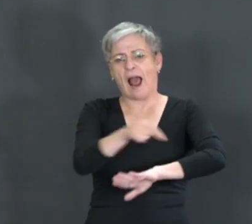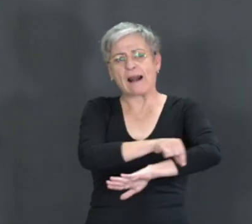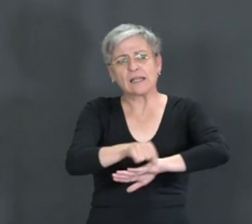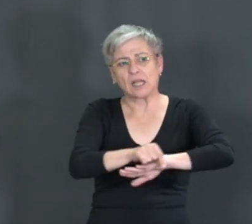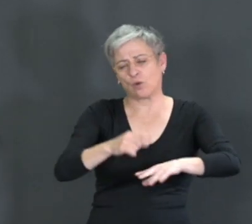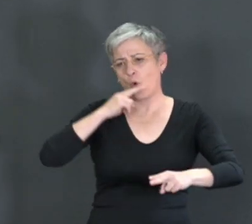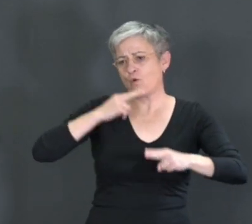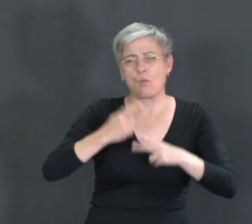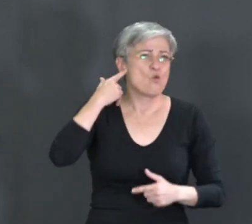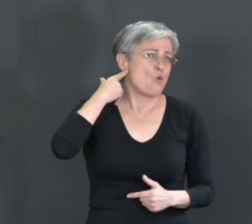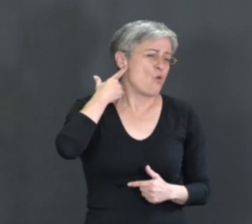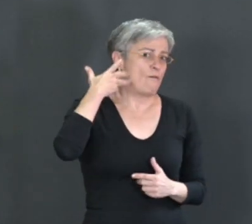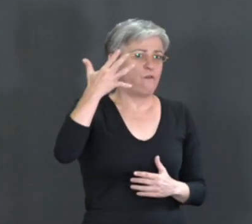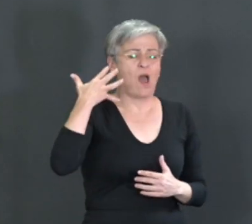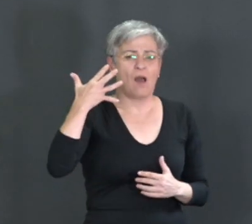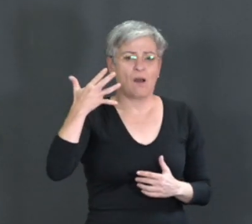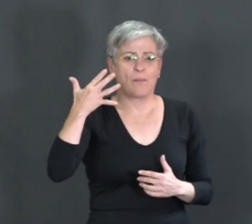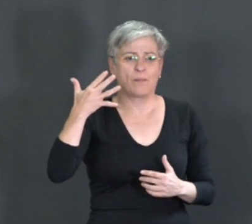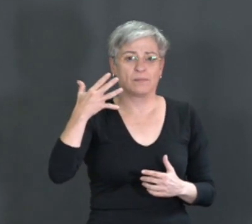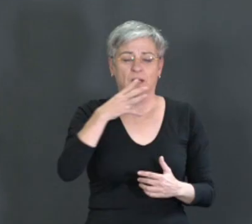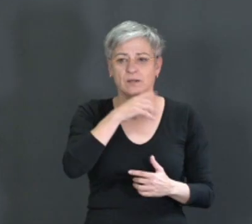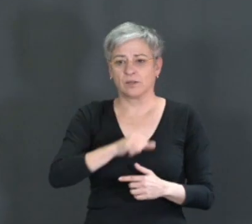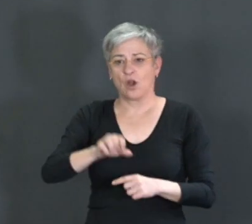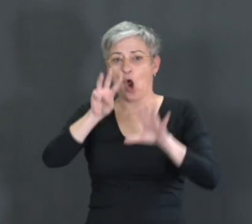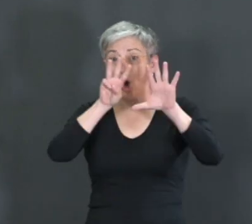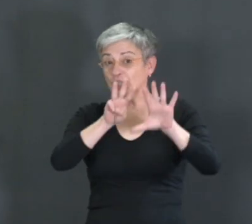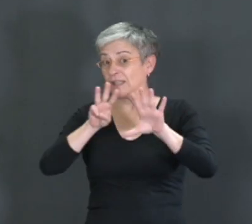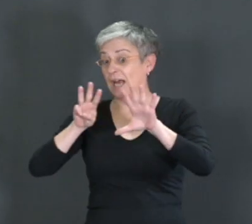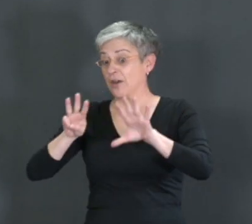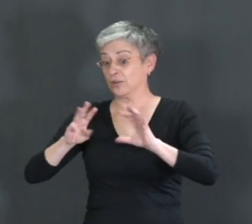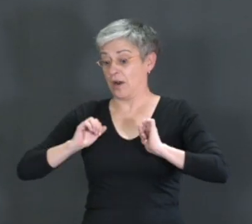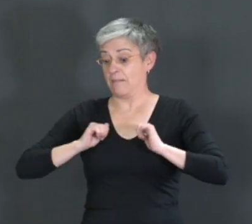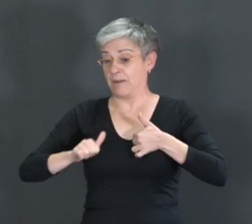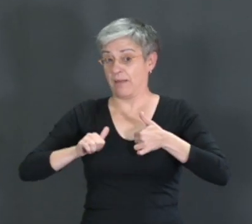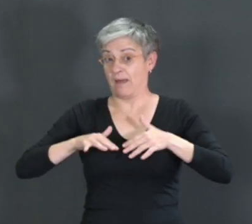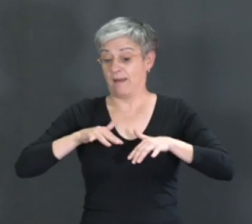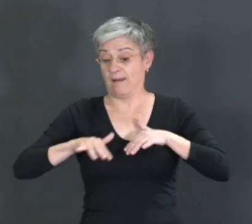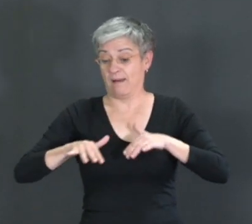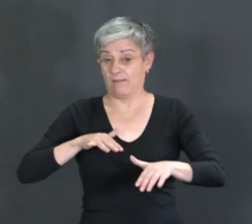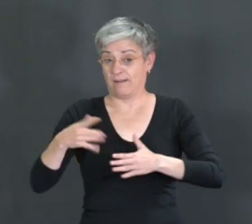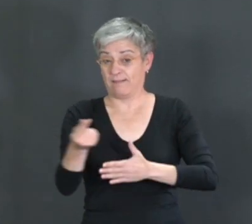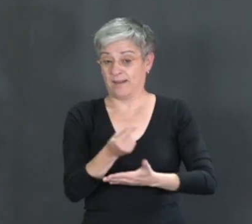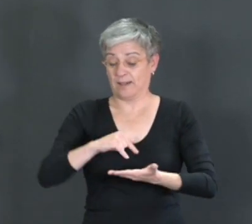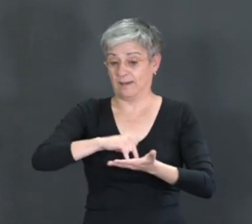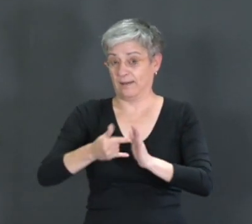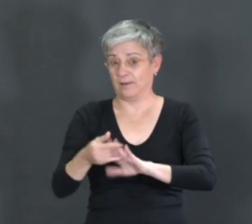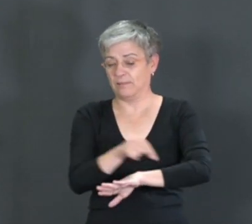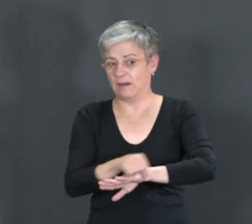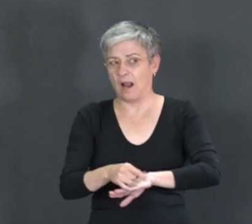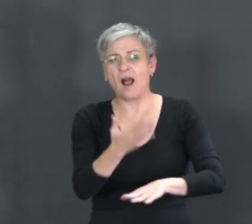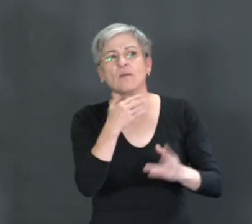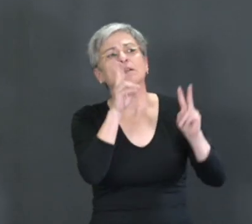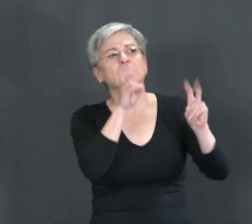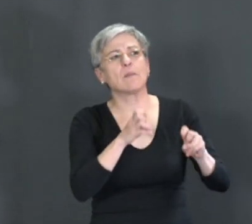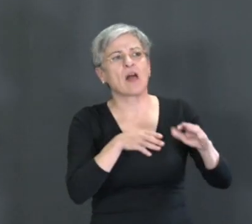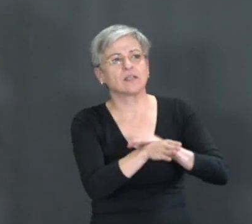renombre extraordinario, en el 88, que es cuando se empieza a diseñar todo, hablarles de accesibilidad